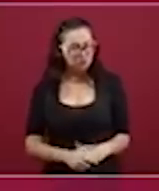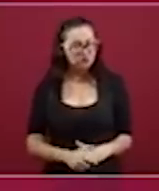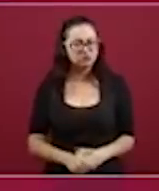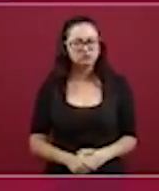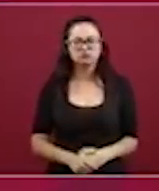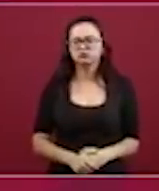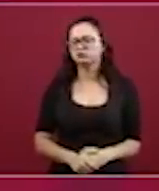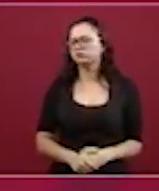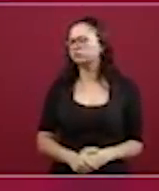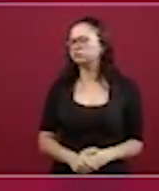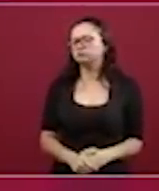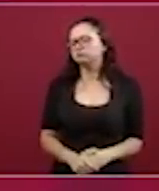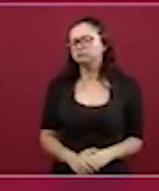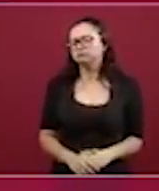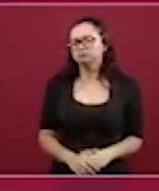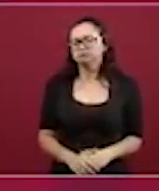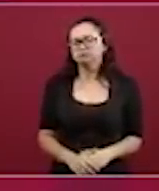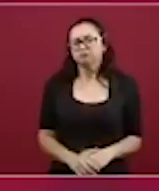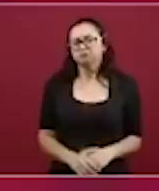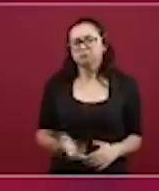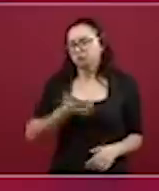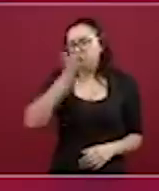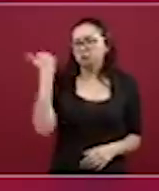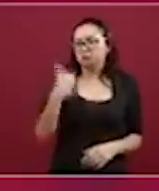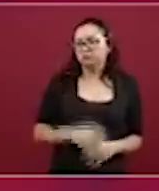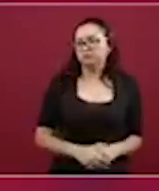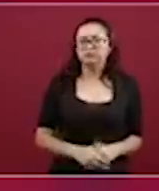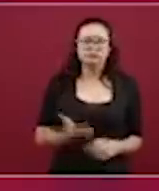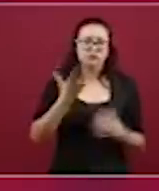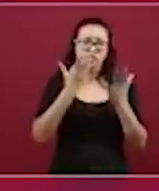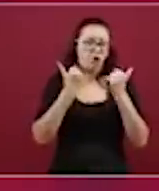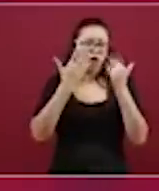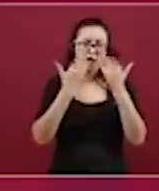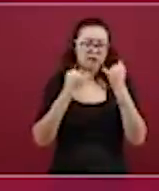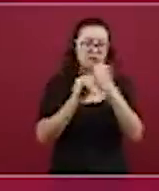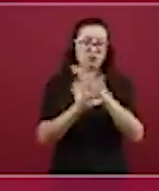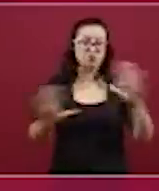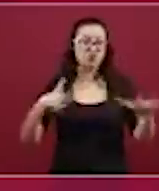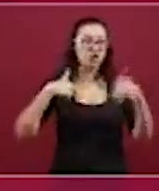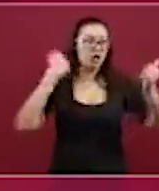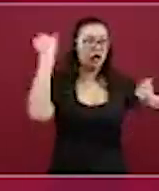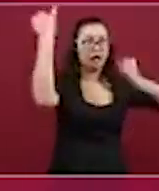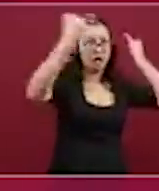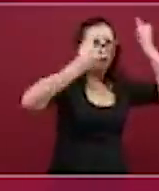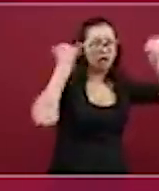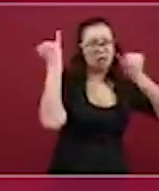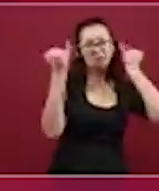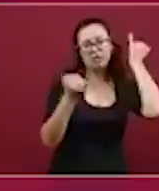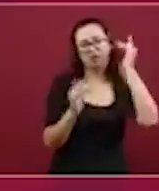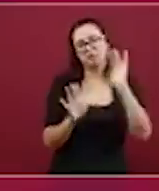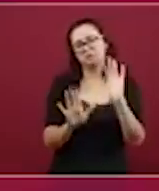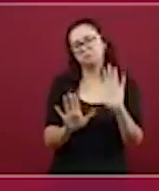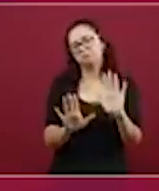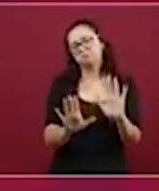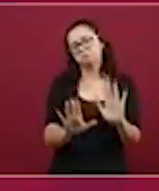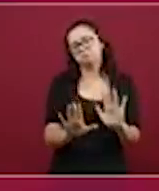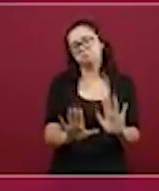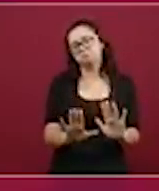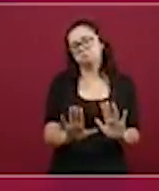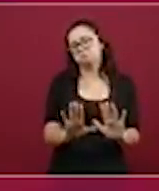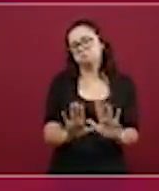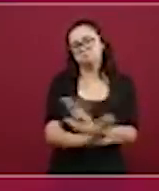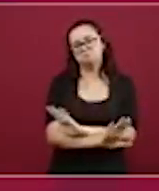quiero aventurar nada, pero lo mejor es